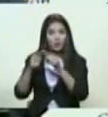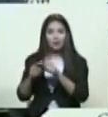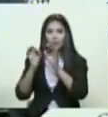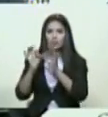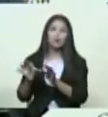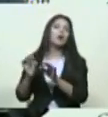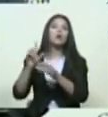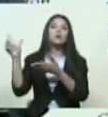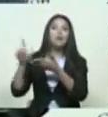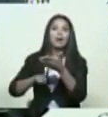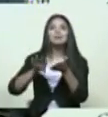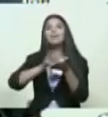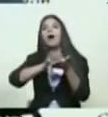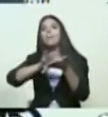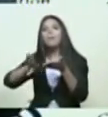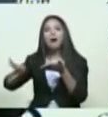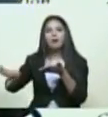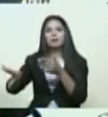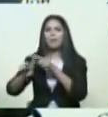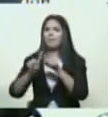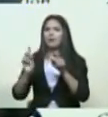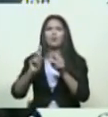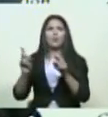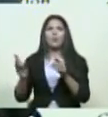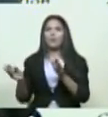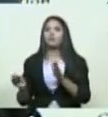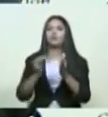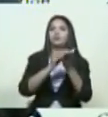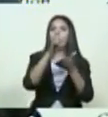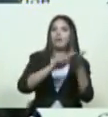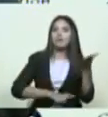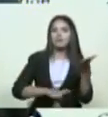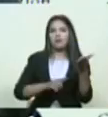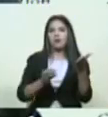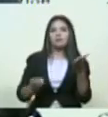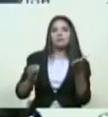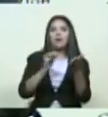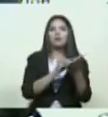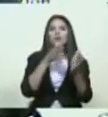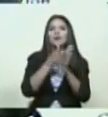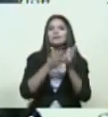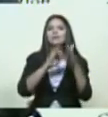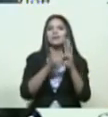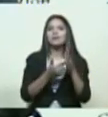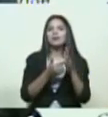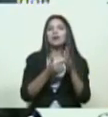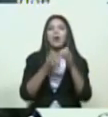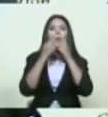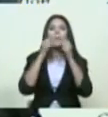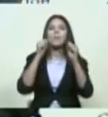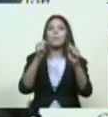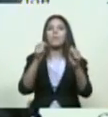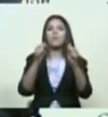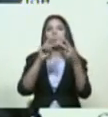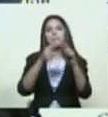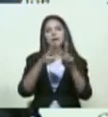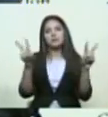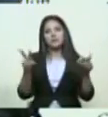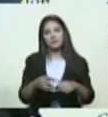y es una lista aparte, pero tú no lo puedes colocar dentro de lo que significa el marco de una manifestación pacífica.